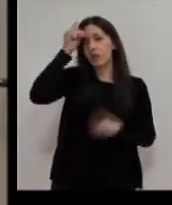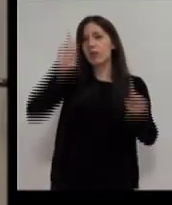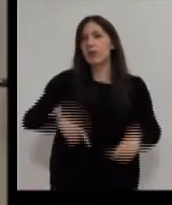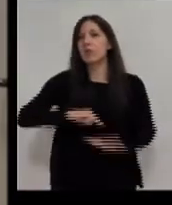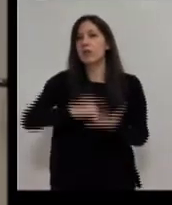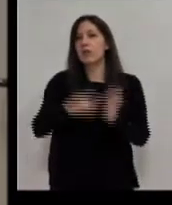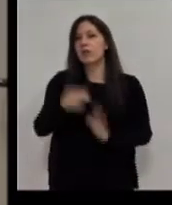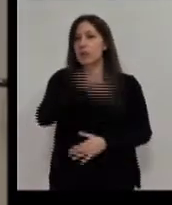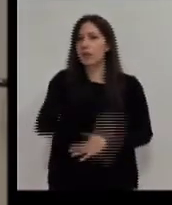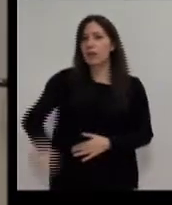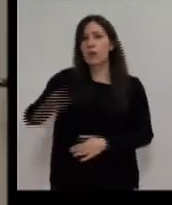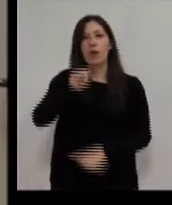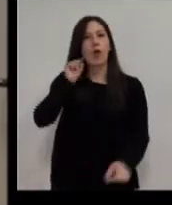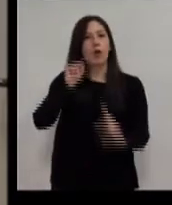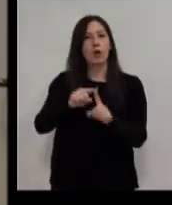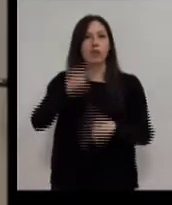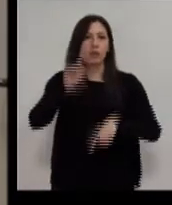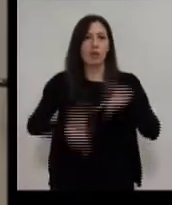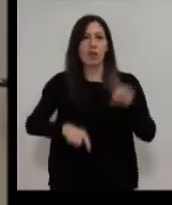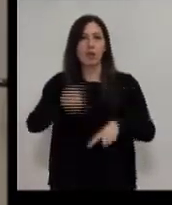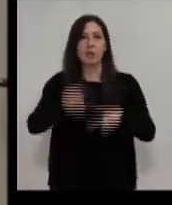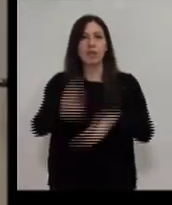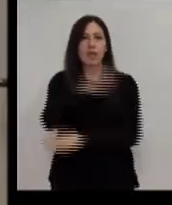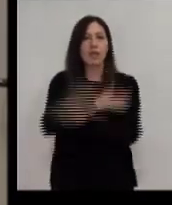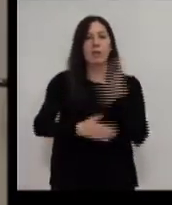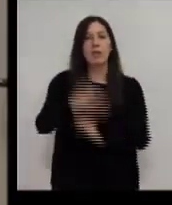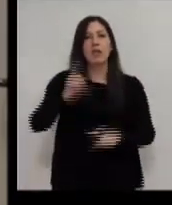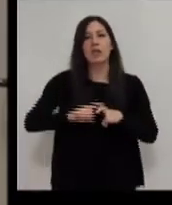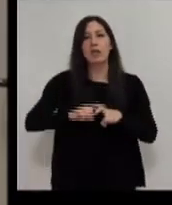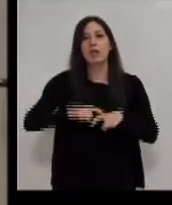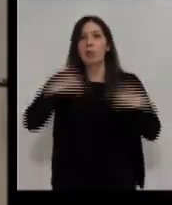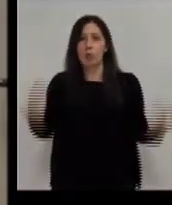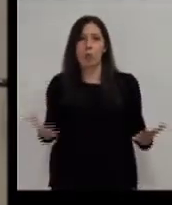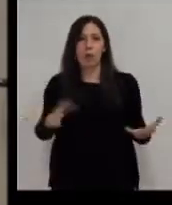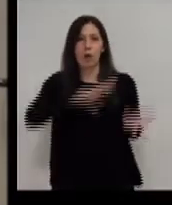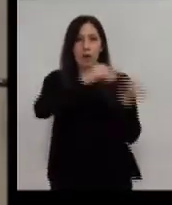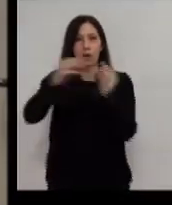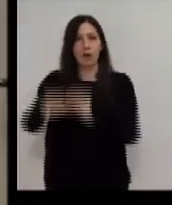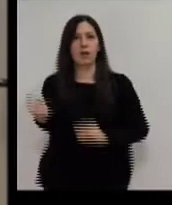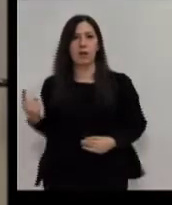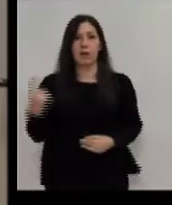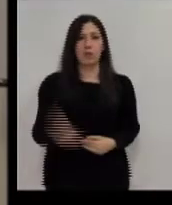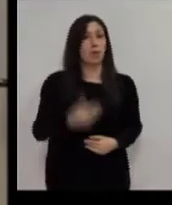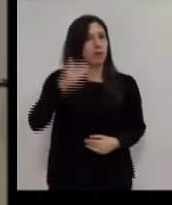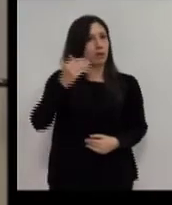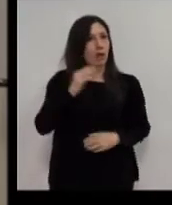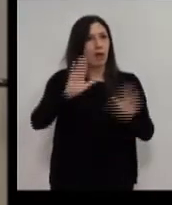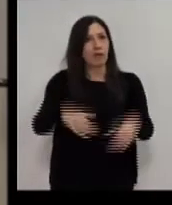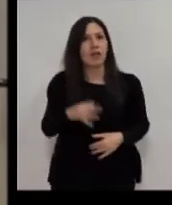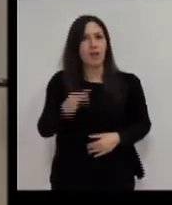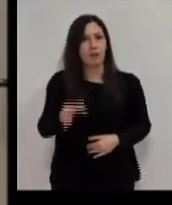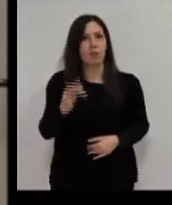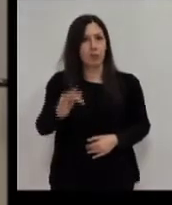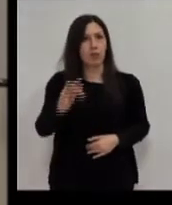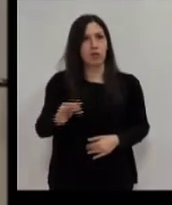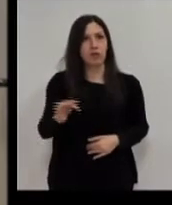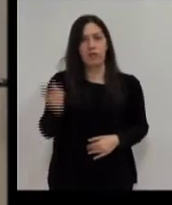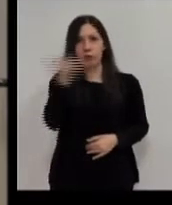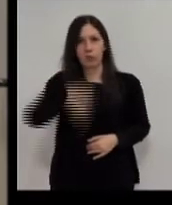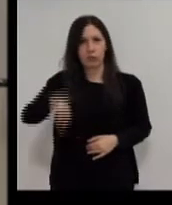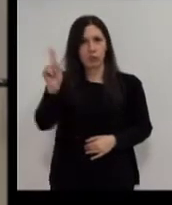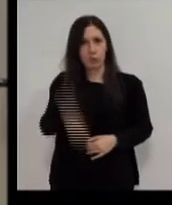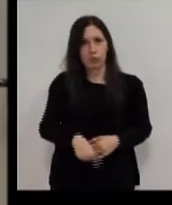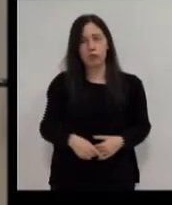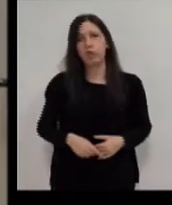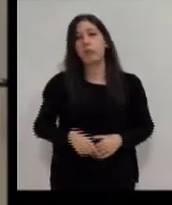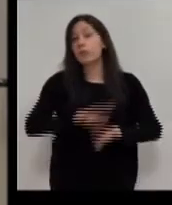es fundamental pensar en sistemas redundantes orientados a sentidos diferentes. Esto es bastante básico y es bueno para todo el mundo. Y